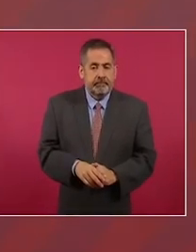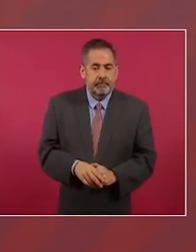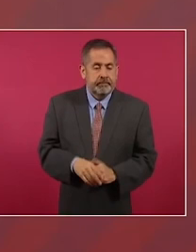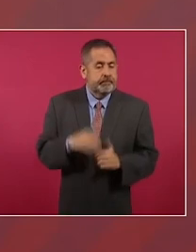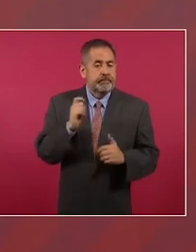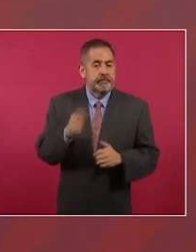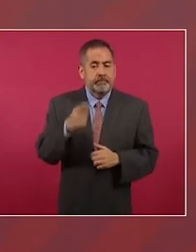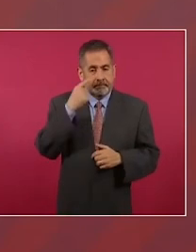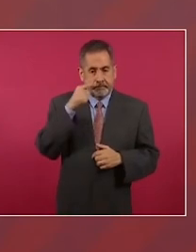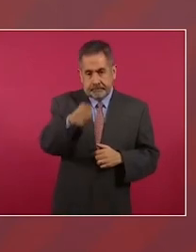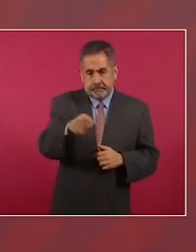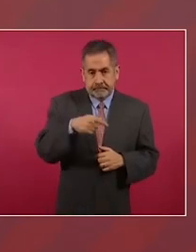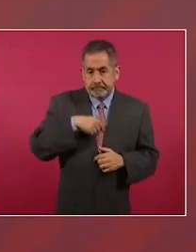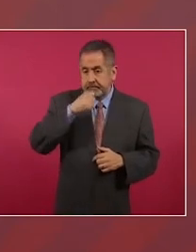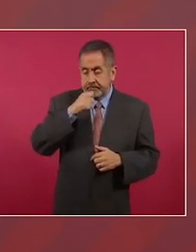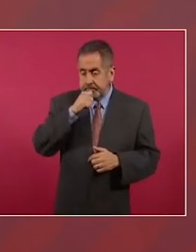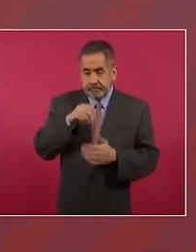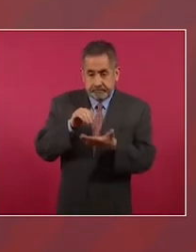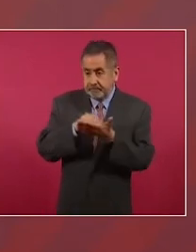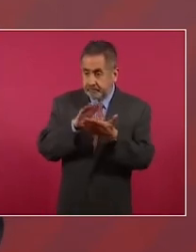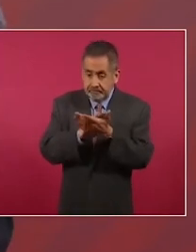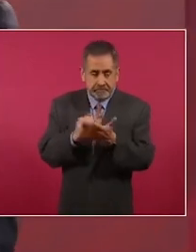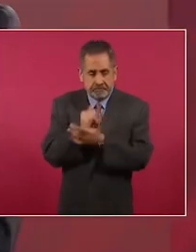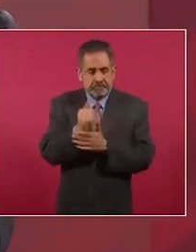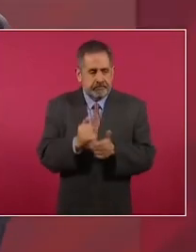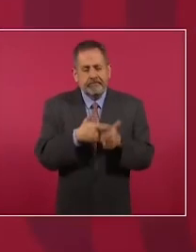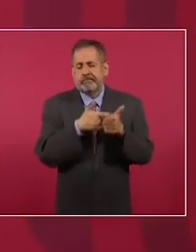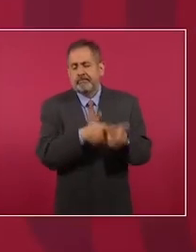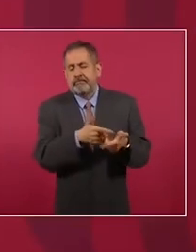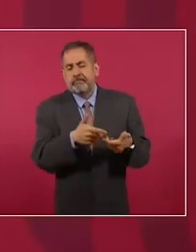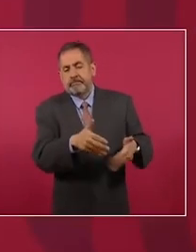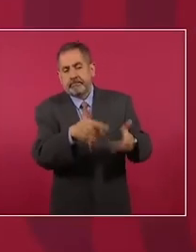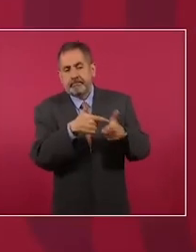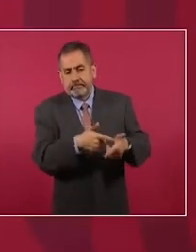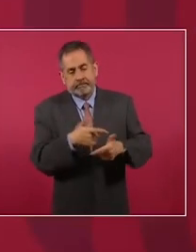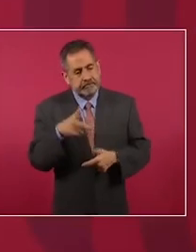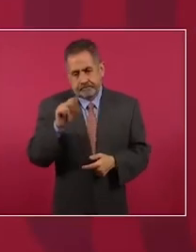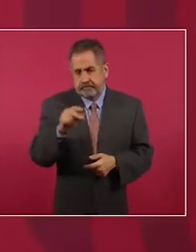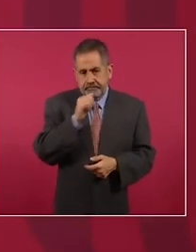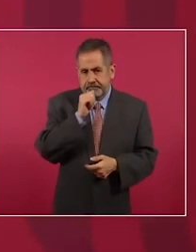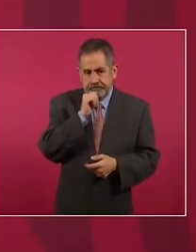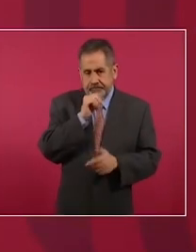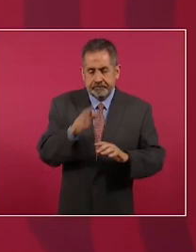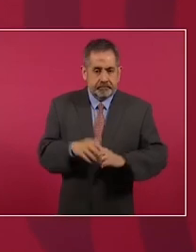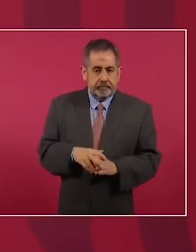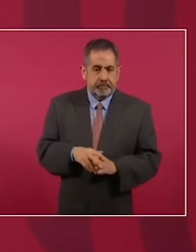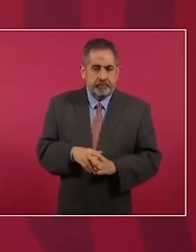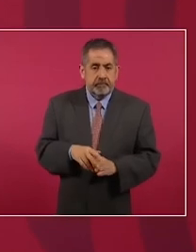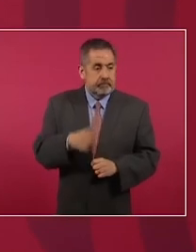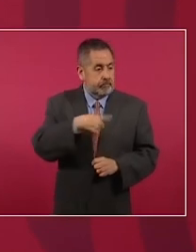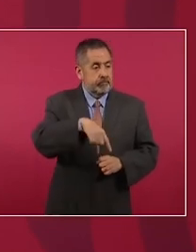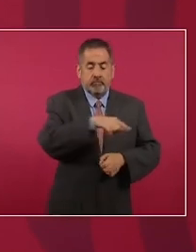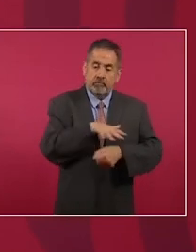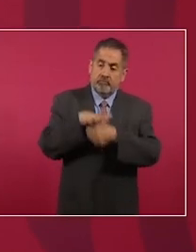Entonces, este asunto todavía no está concluido y sí hay presiones